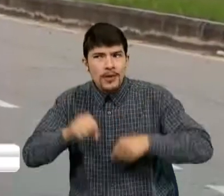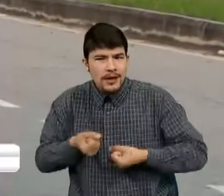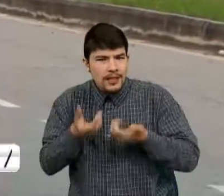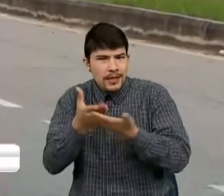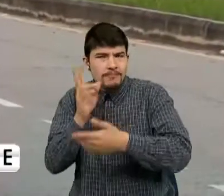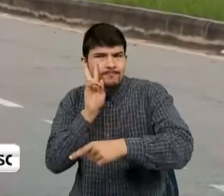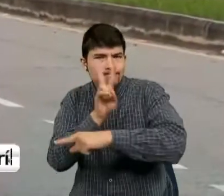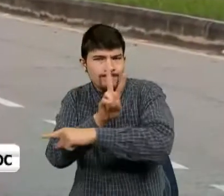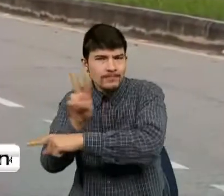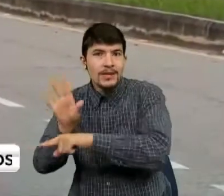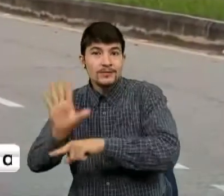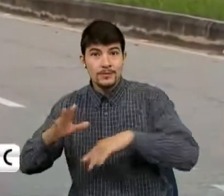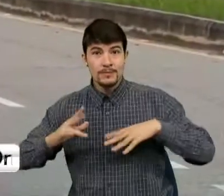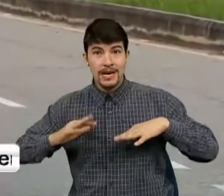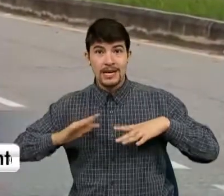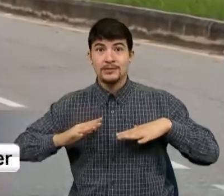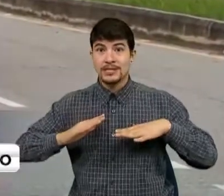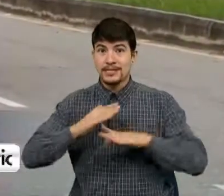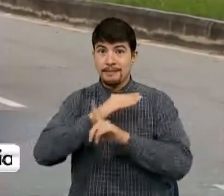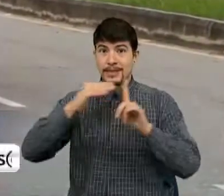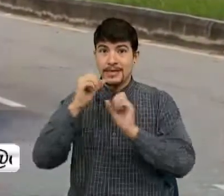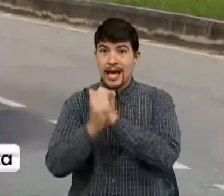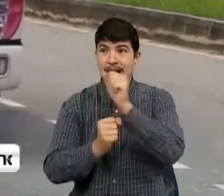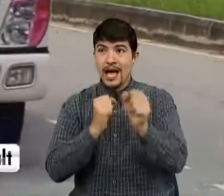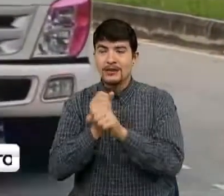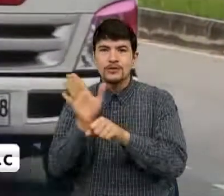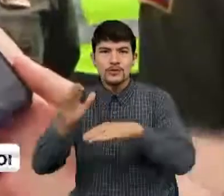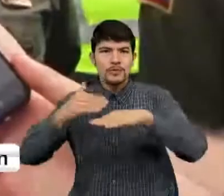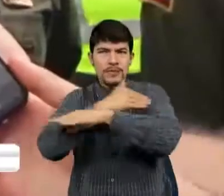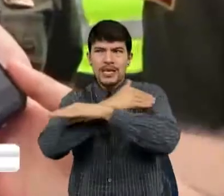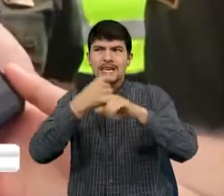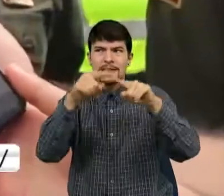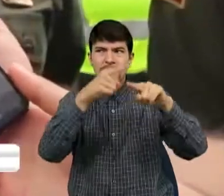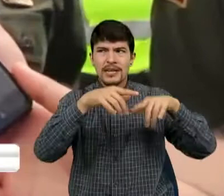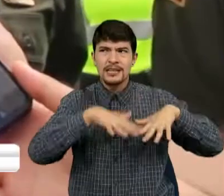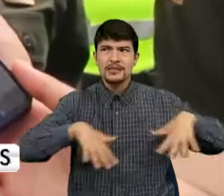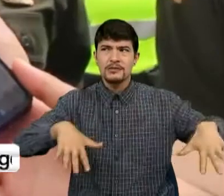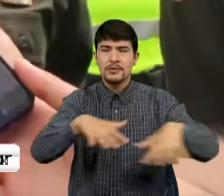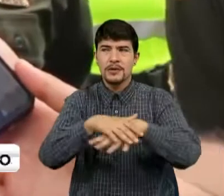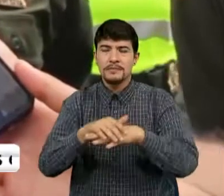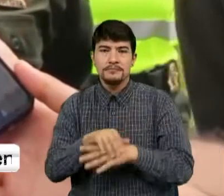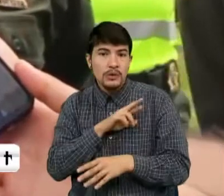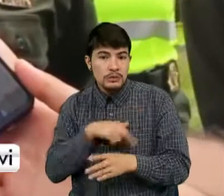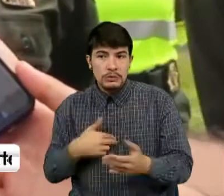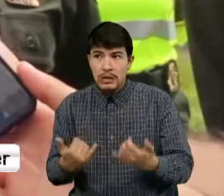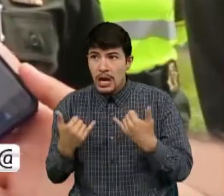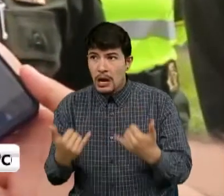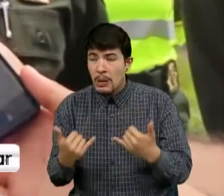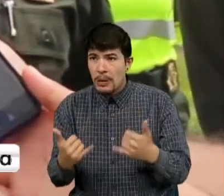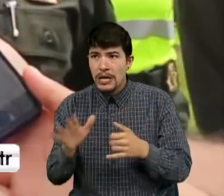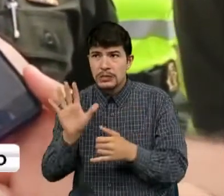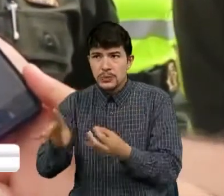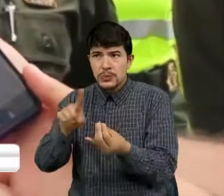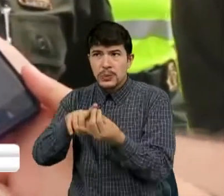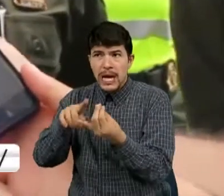seguridad durante estas vacaciones de mitad de año en vías y otras zonas activos no hemos tenido casos